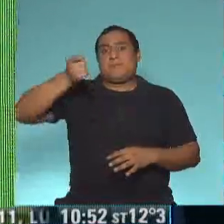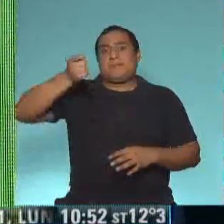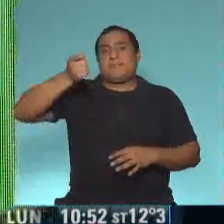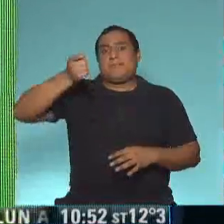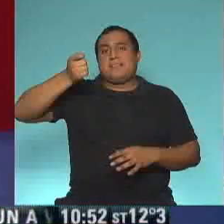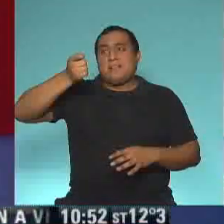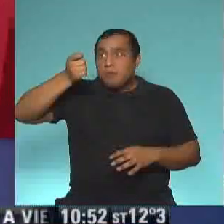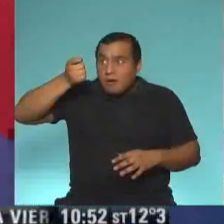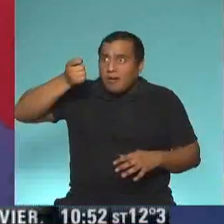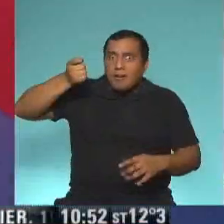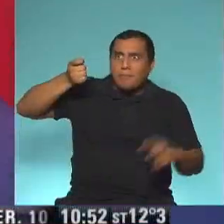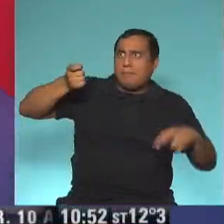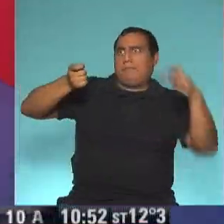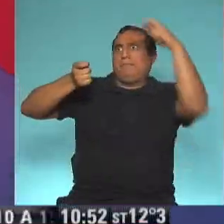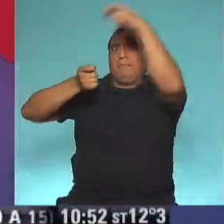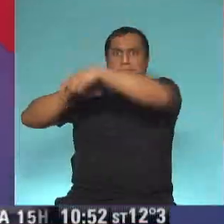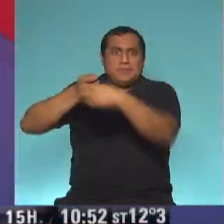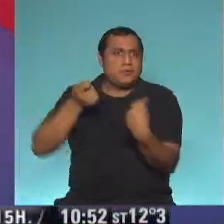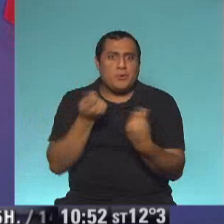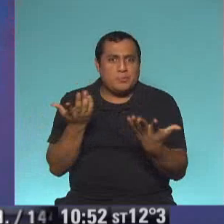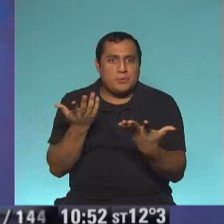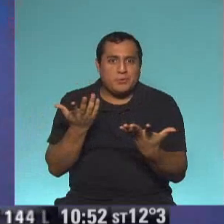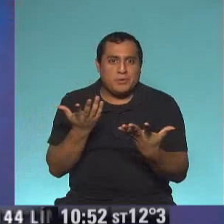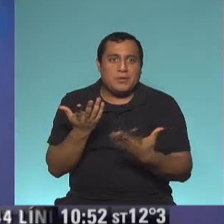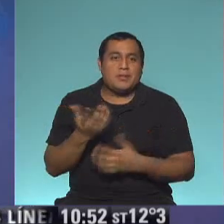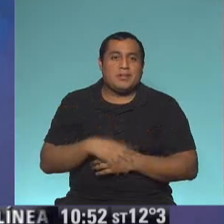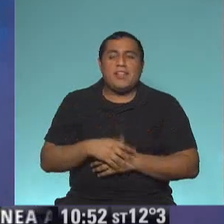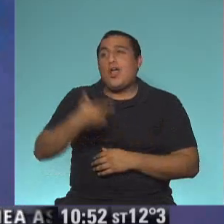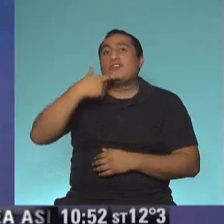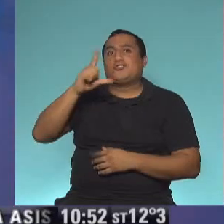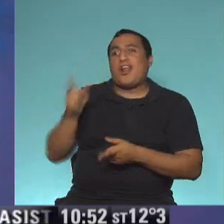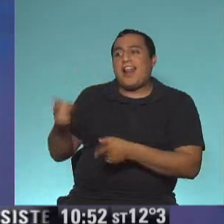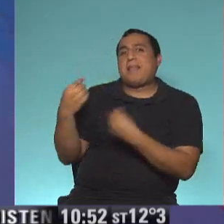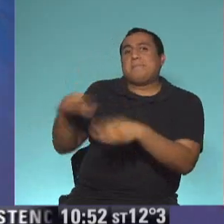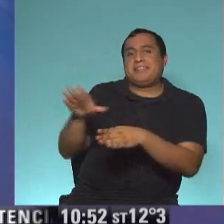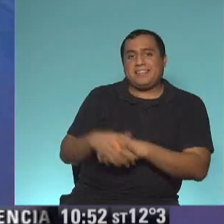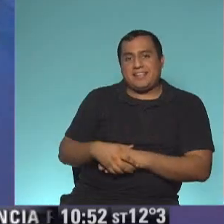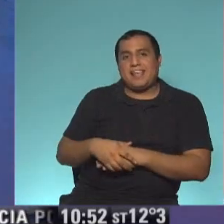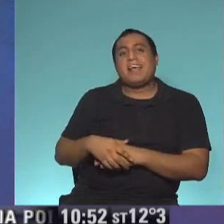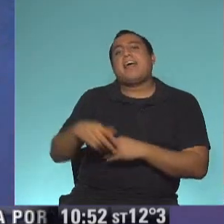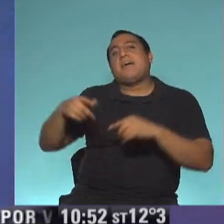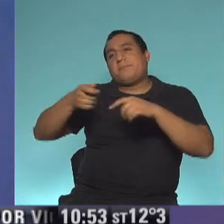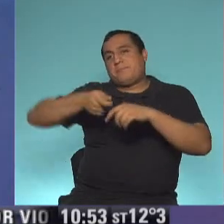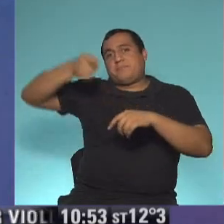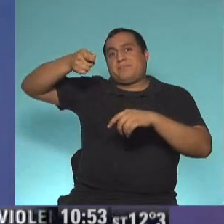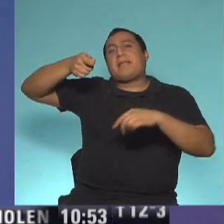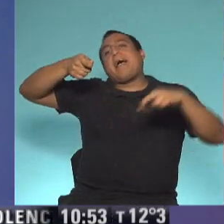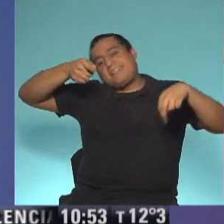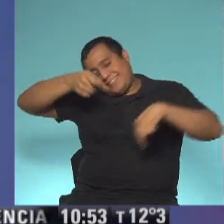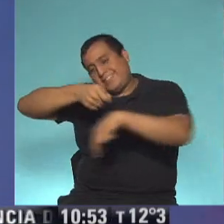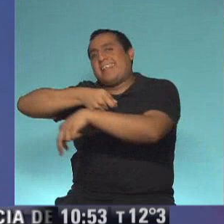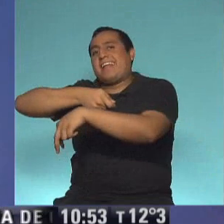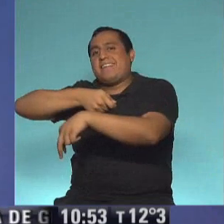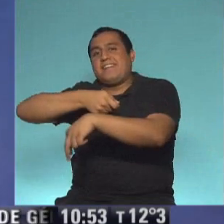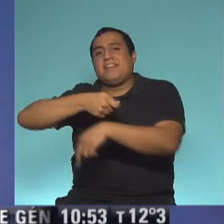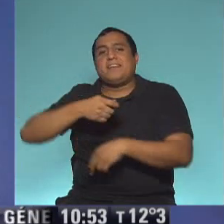¿Pero hay que saltar eso? Ahora hay que saltar por arriba Sol, o por abajo. Empezamos. O hay que pasar por abajo. ¿Qué hay que hacer? Pasar por abajo. Vamos a pasar por nadie, abajo. Nadie por abajo. Ah,